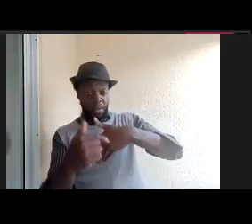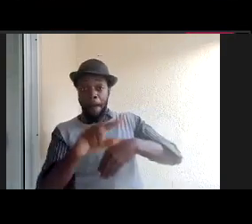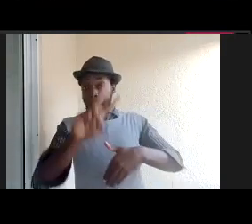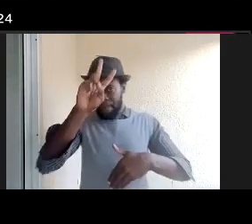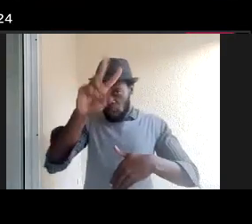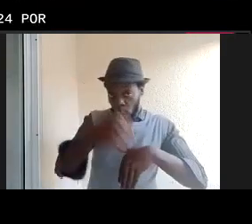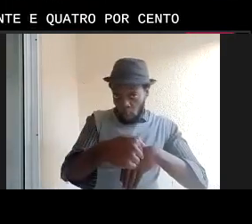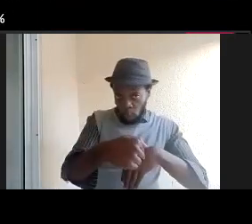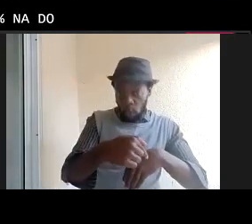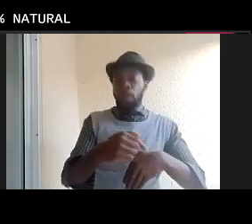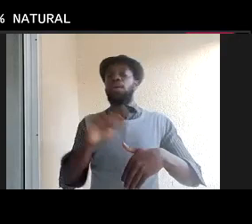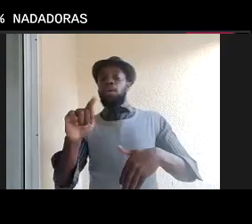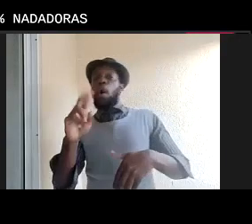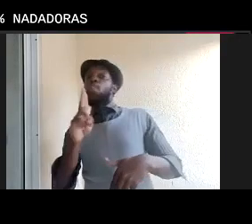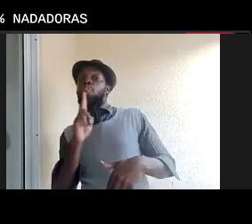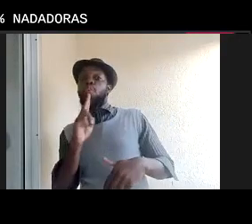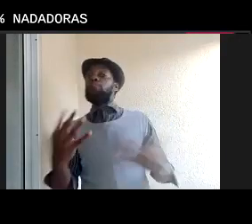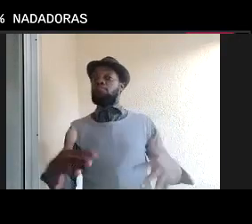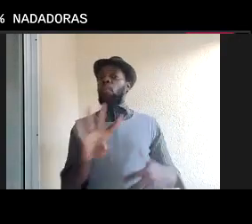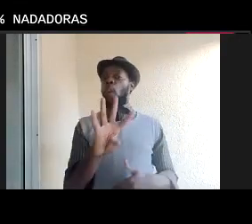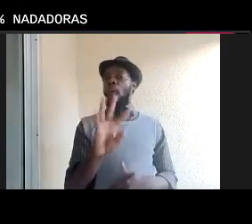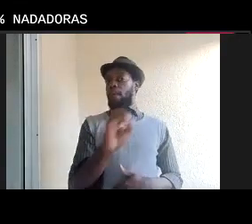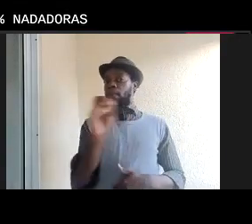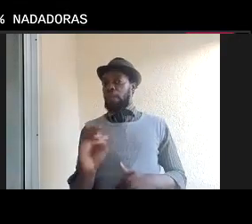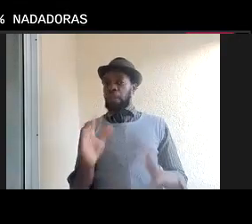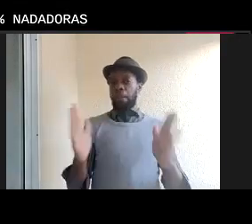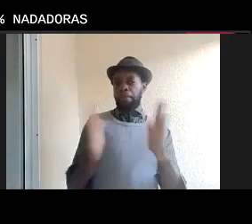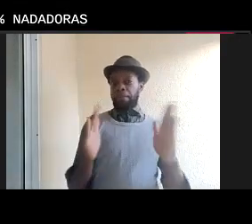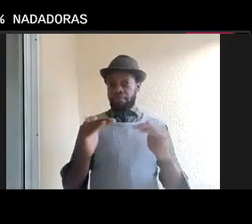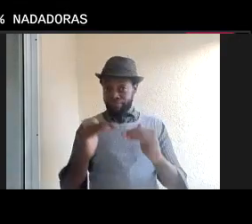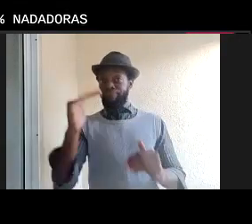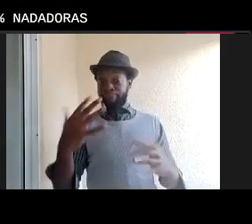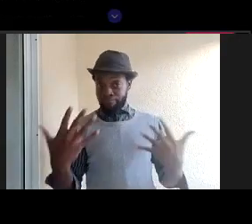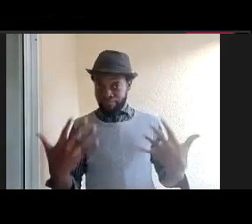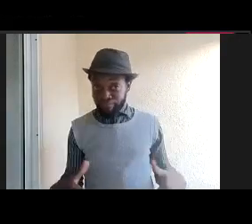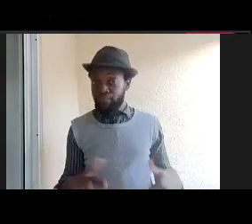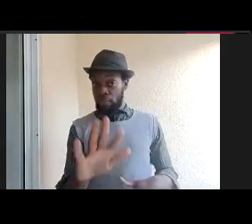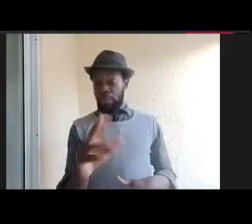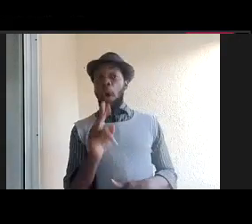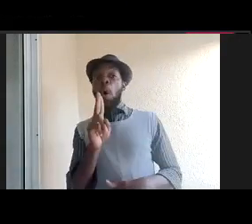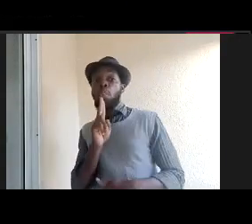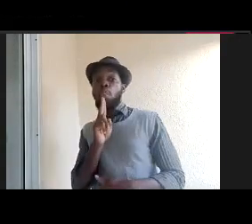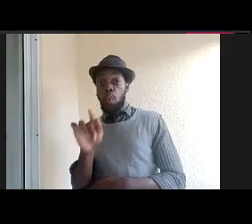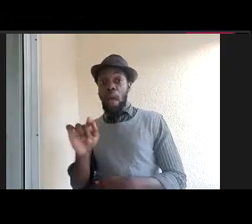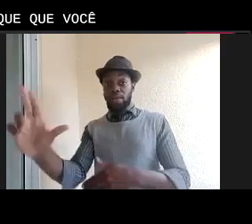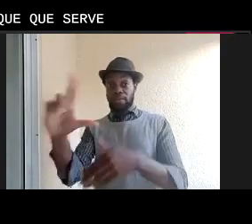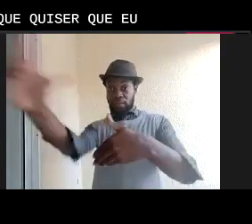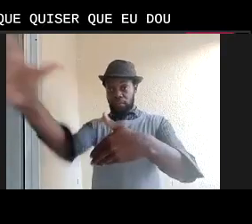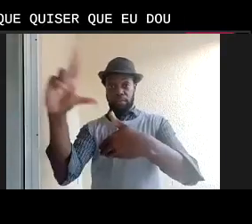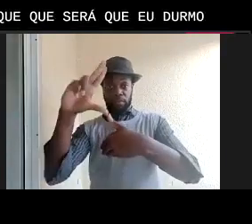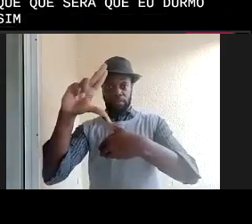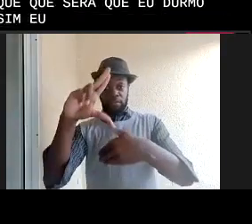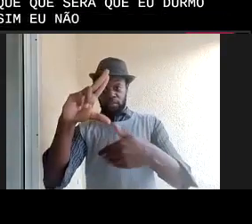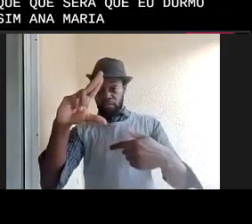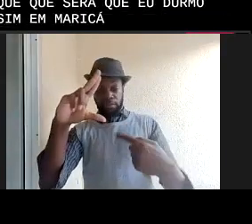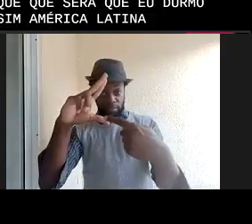Honduras. Esto quiere decir que Honduras, en América Latina, es